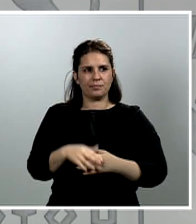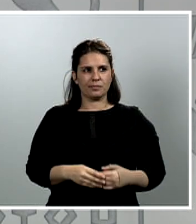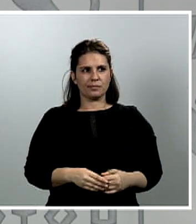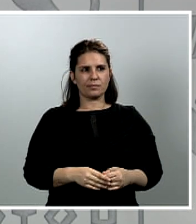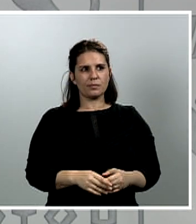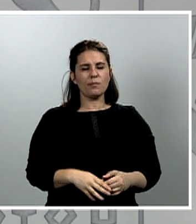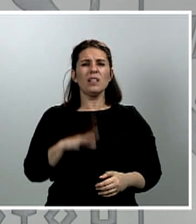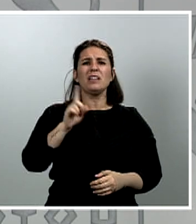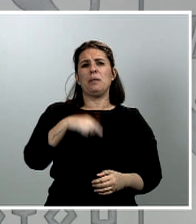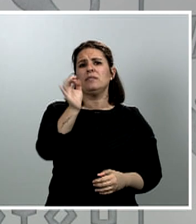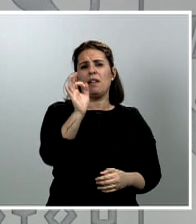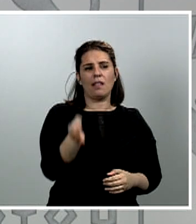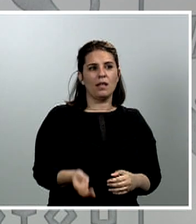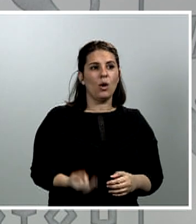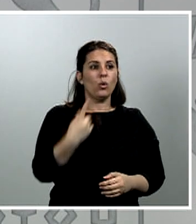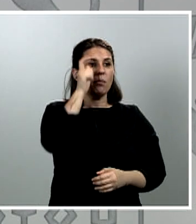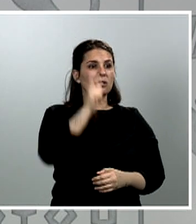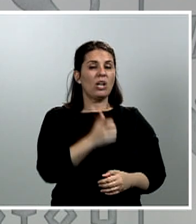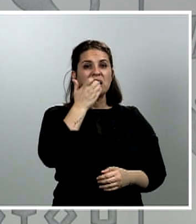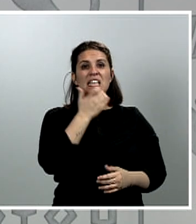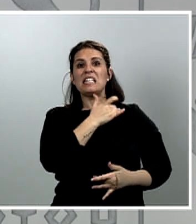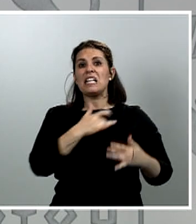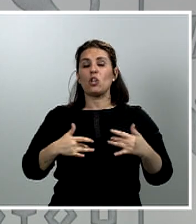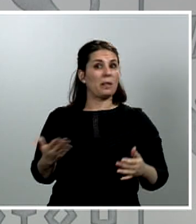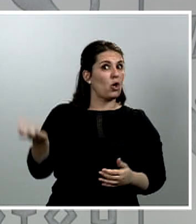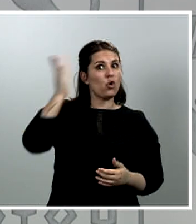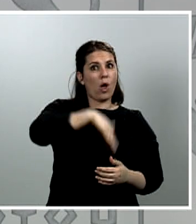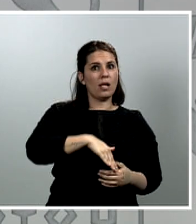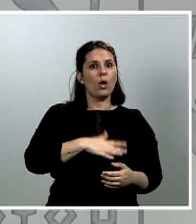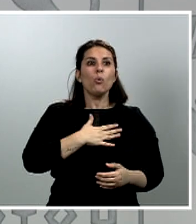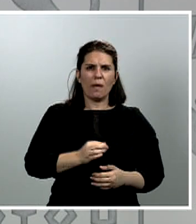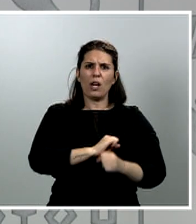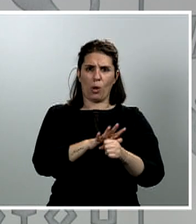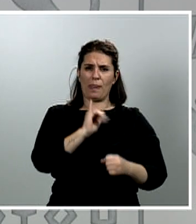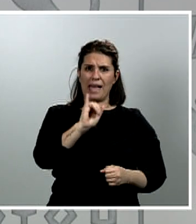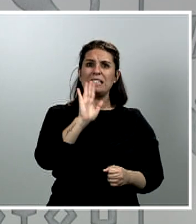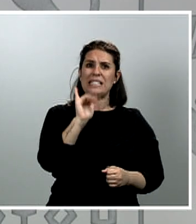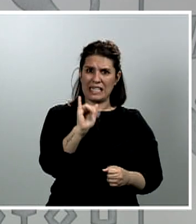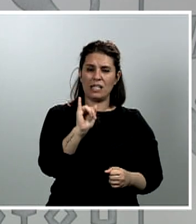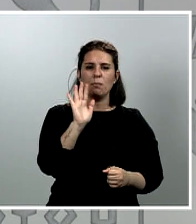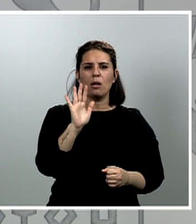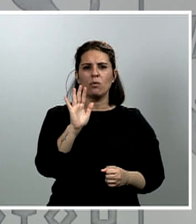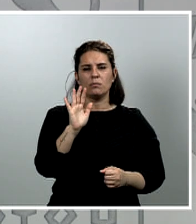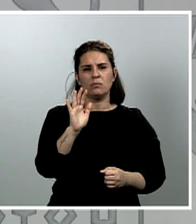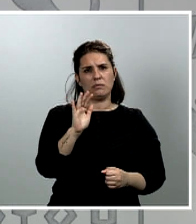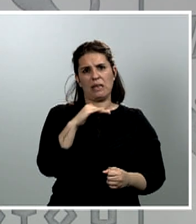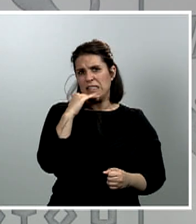que no ha tenido nunca síntomas, aunque ha podido tener COVID, las probabilidades no son altas. A nivel poblacional,